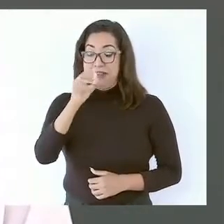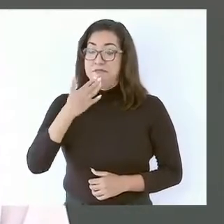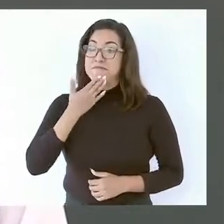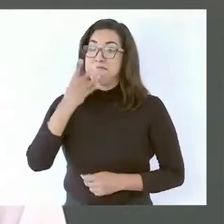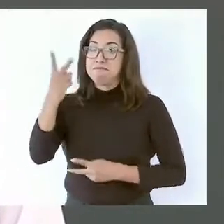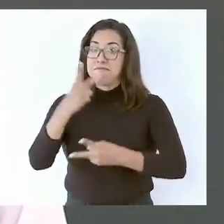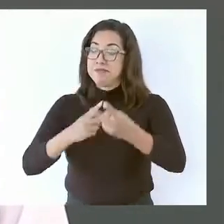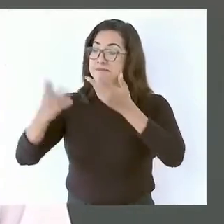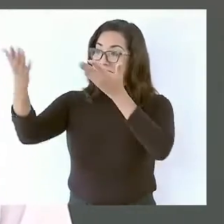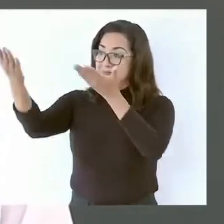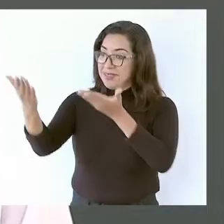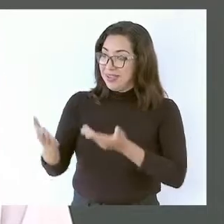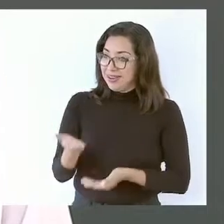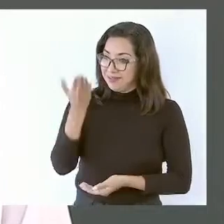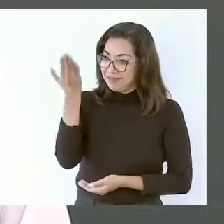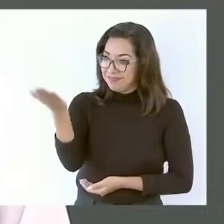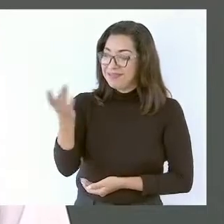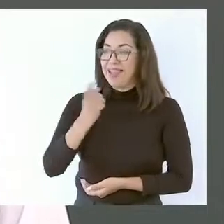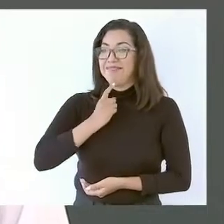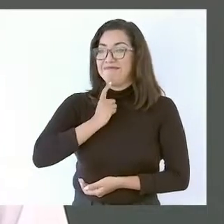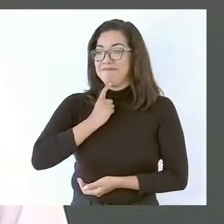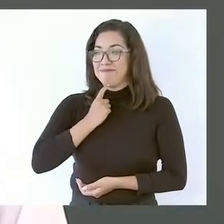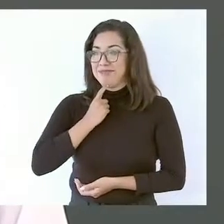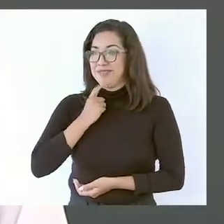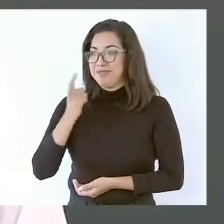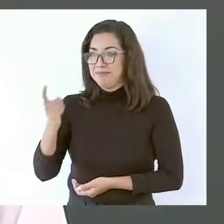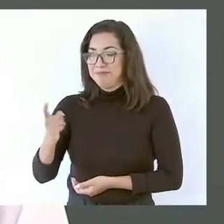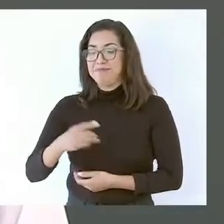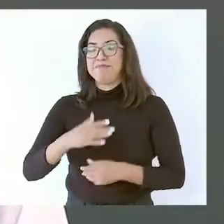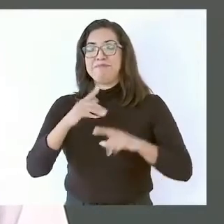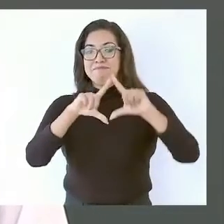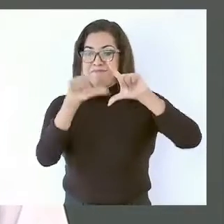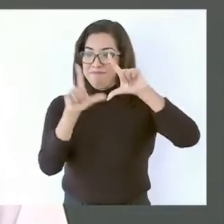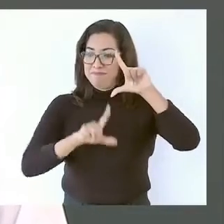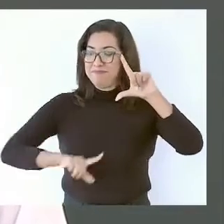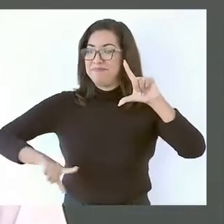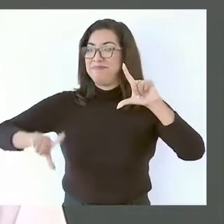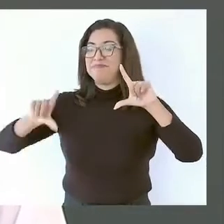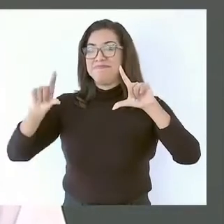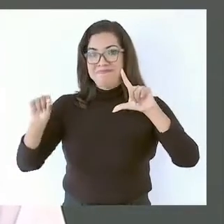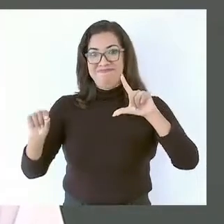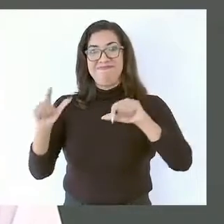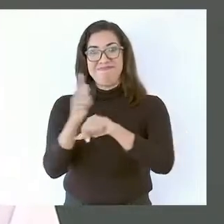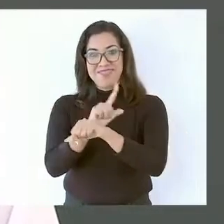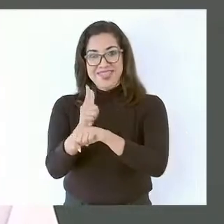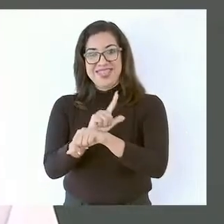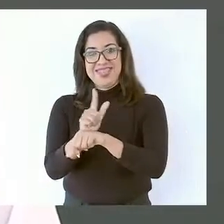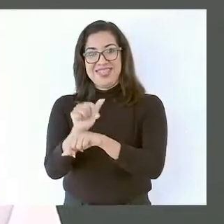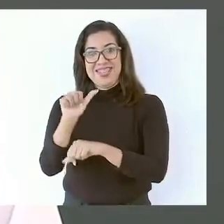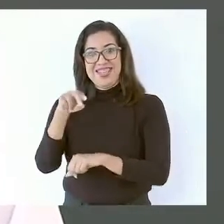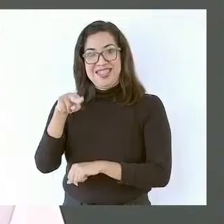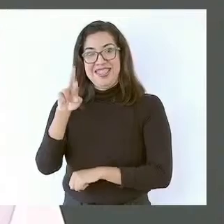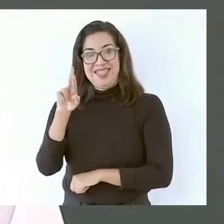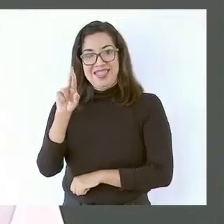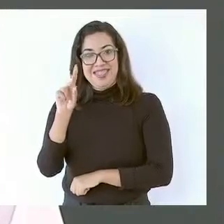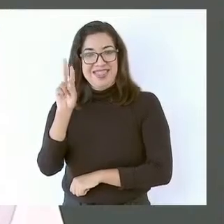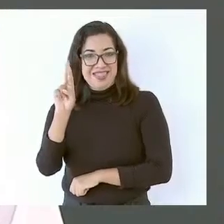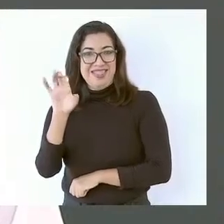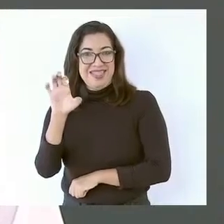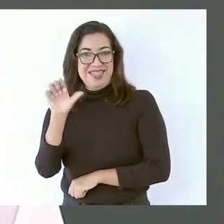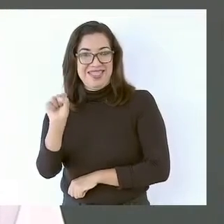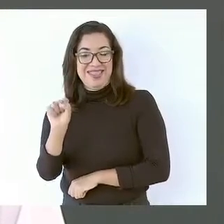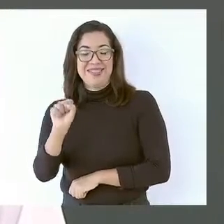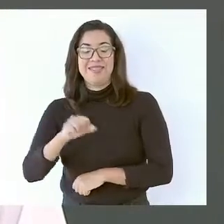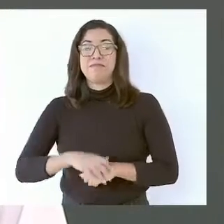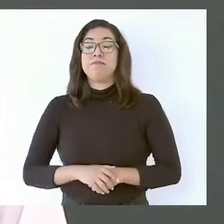señor presidente constitucional de los Estados Unidos Mexicanos, al licenciado Andrés Manuel López Obrador, saludar al